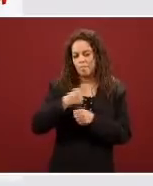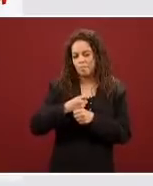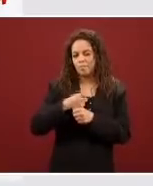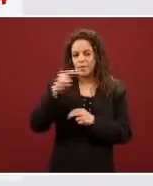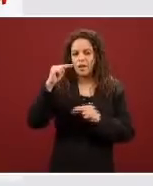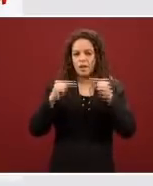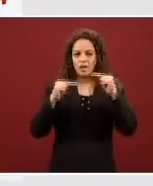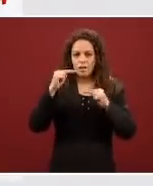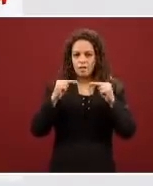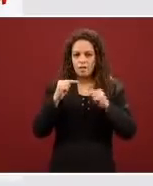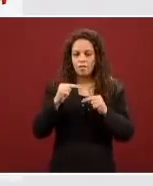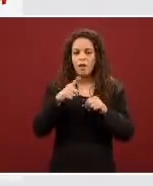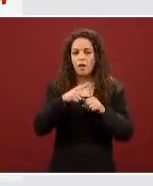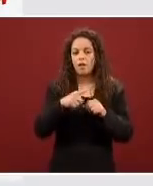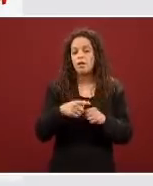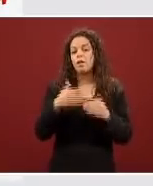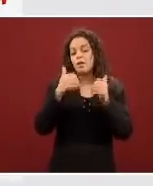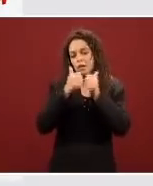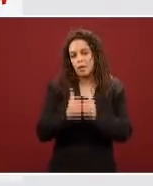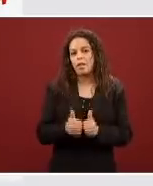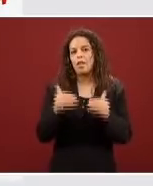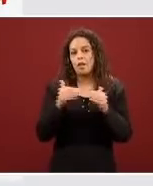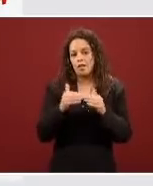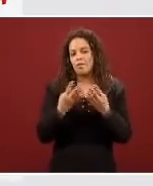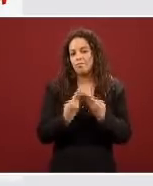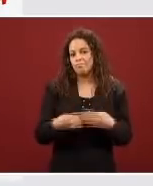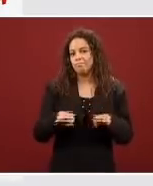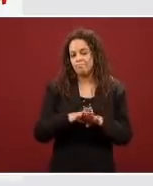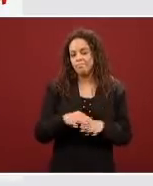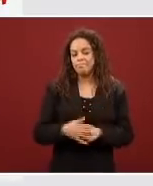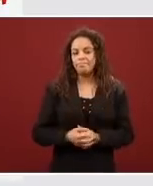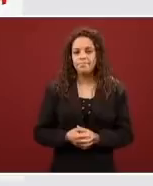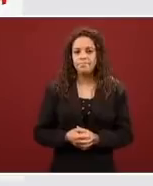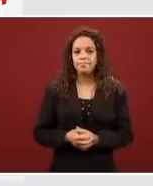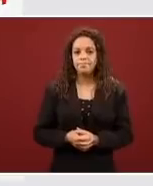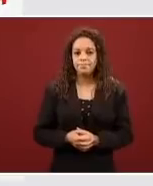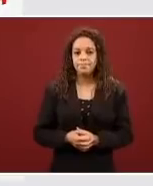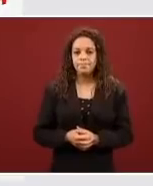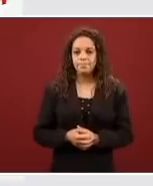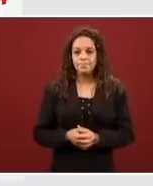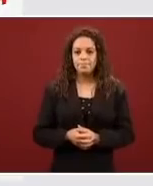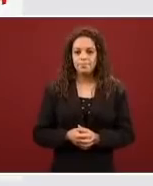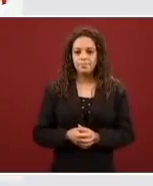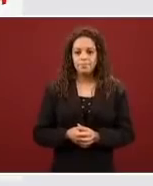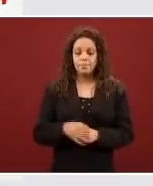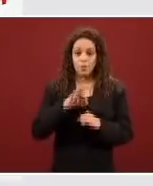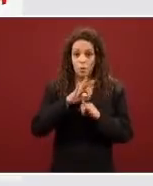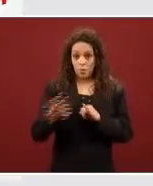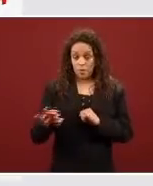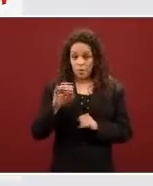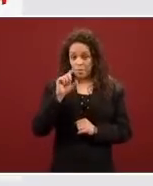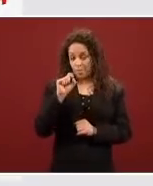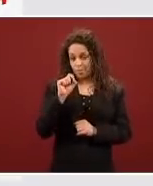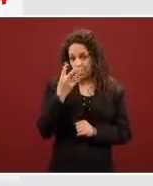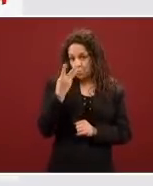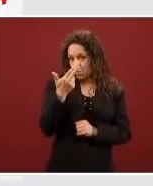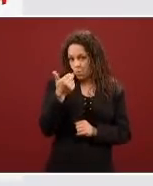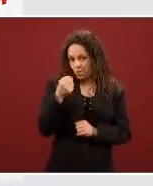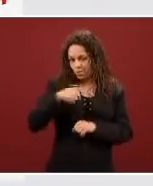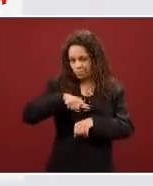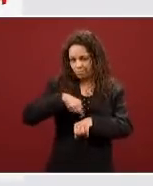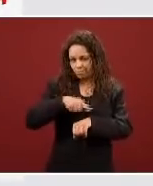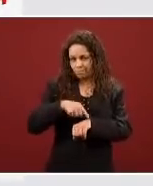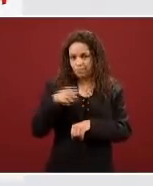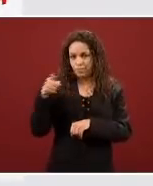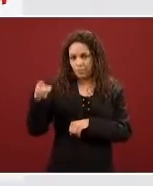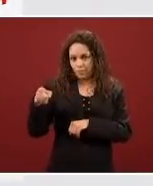a un resguardo domiciliario en casa. Sin embargo, en las últimas 24 horas, es decir, producto del